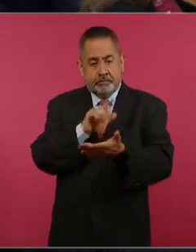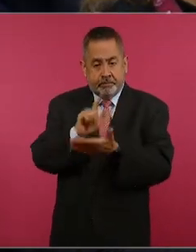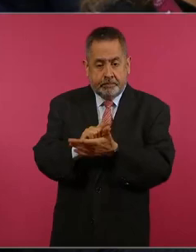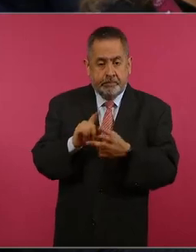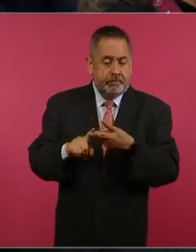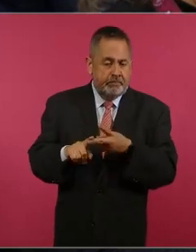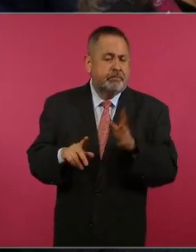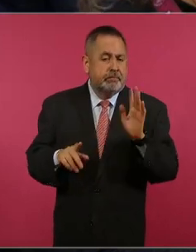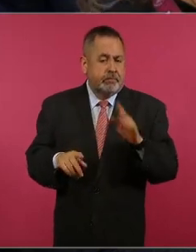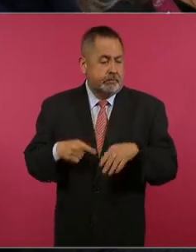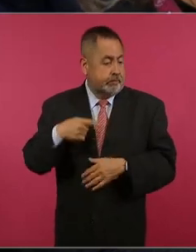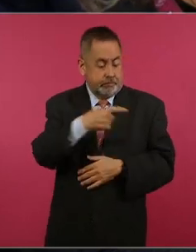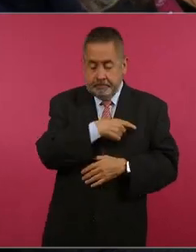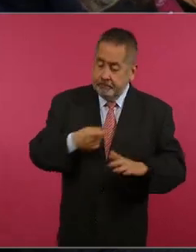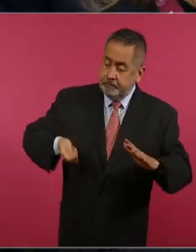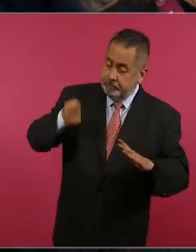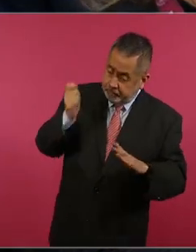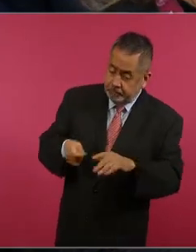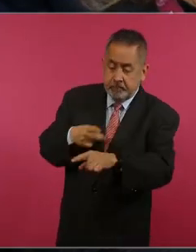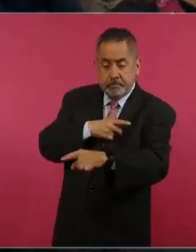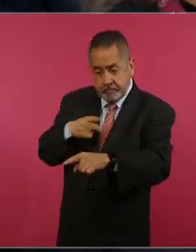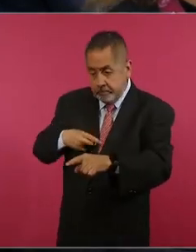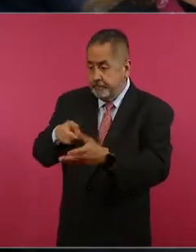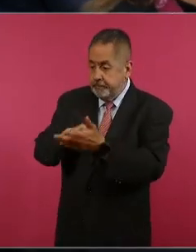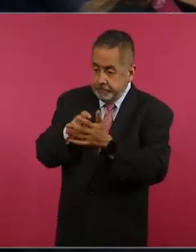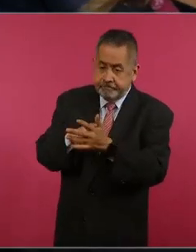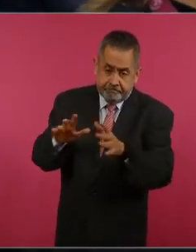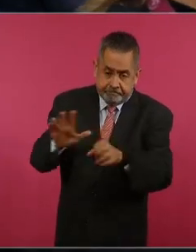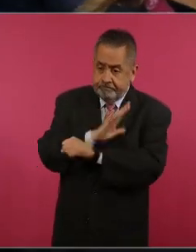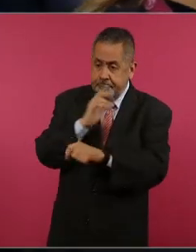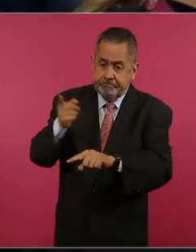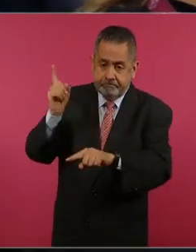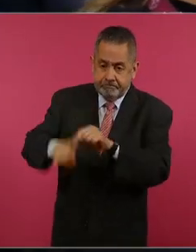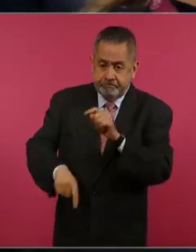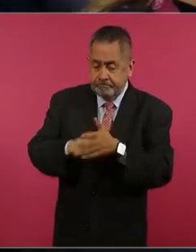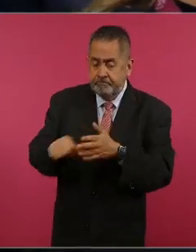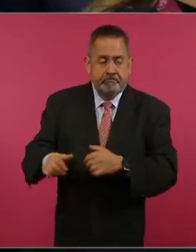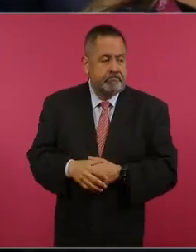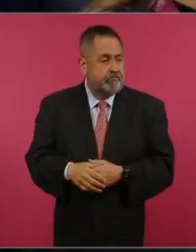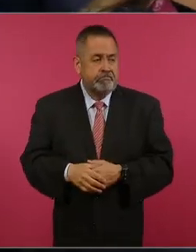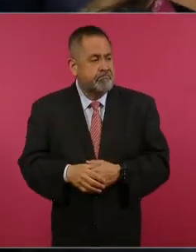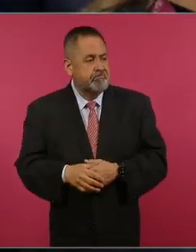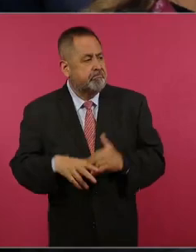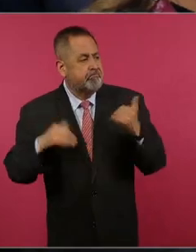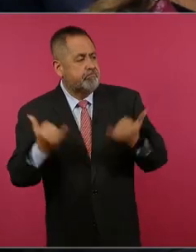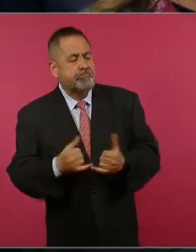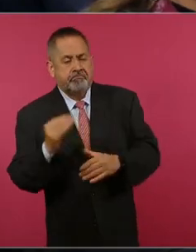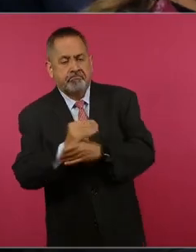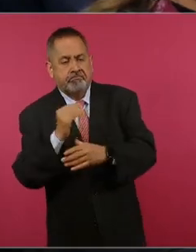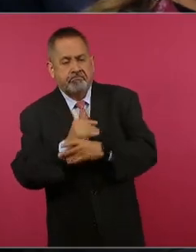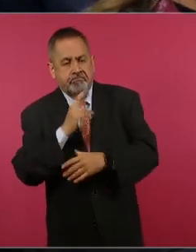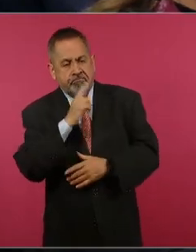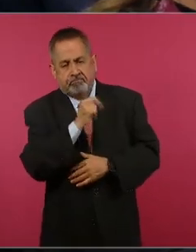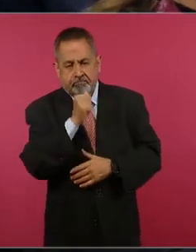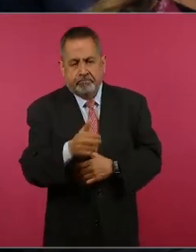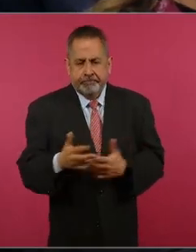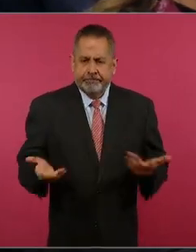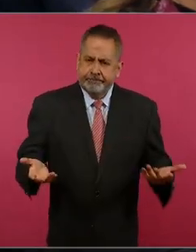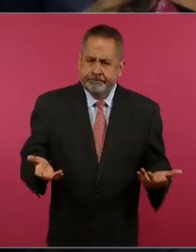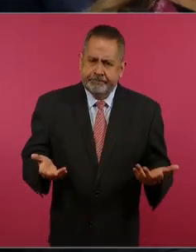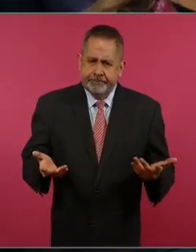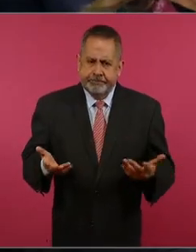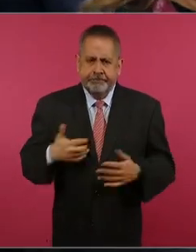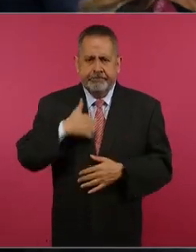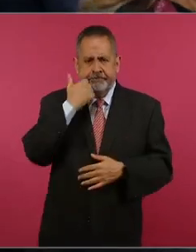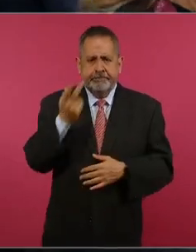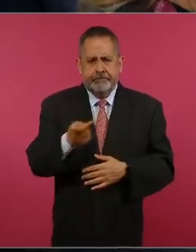pesar de que se ha resuelto que se tienen que ya, pues que tienen que salir ya del legislativo, no se ha tenido esta respuesta. Primero quiero preguntarle